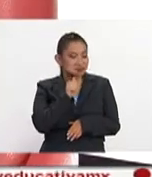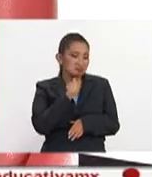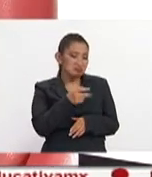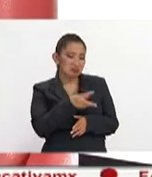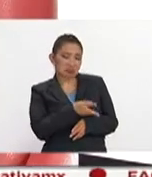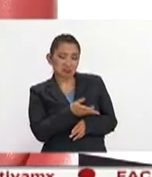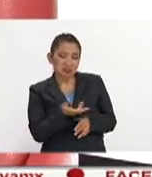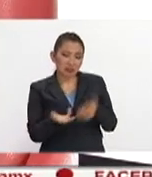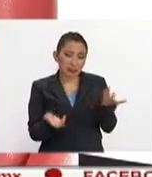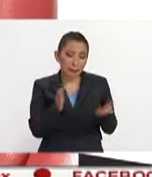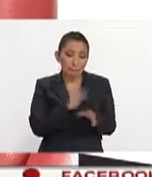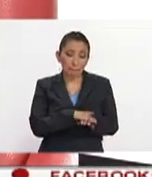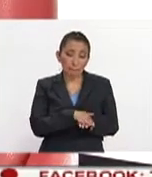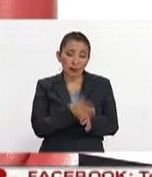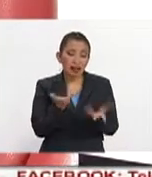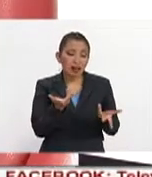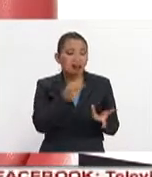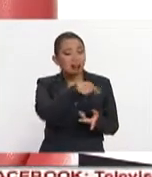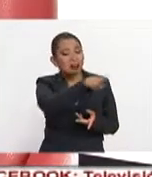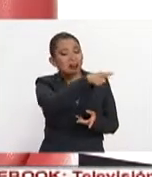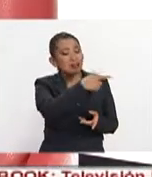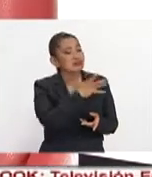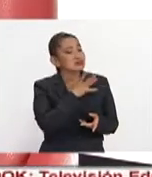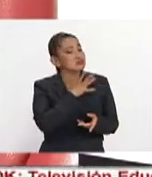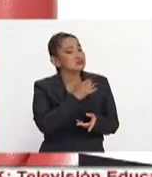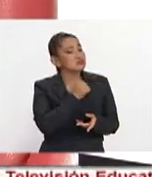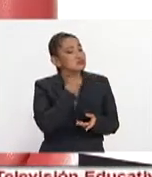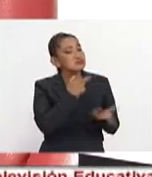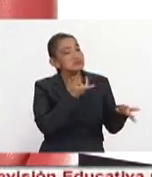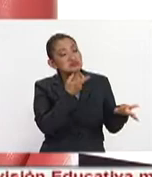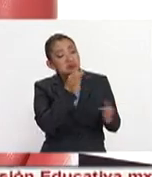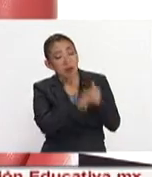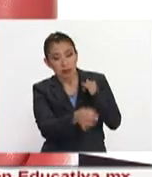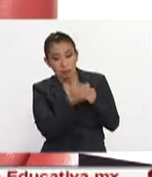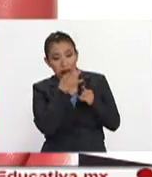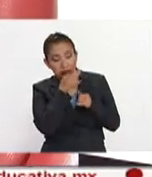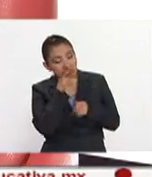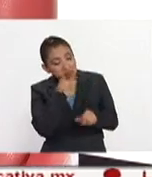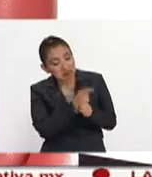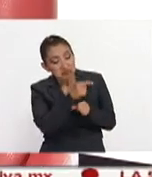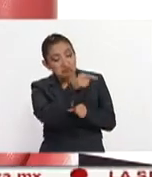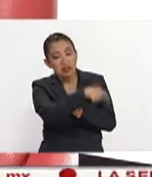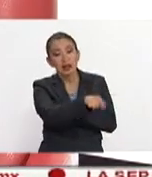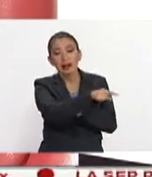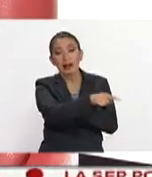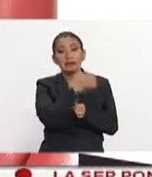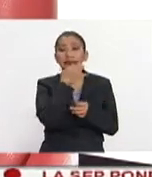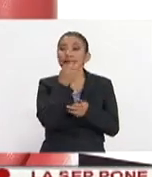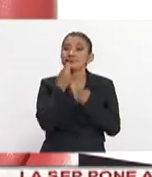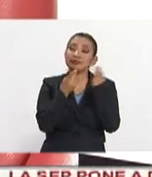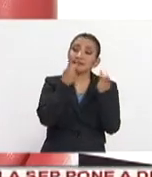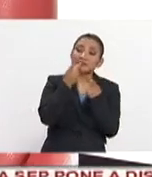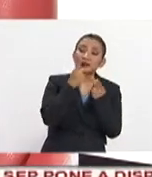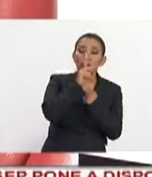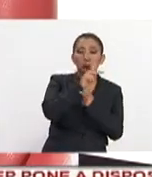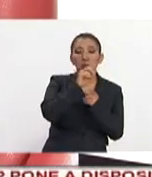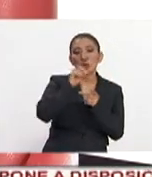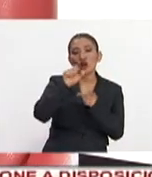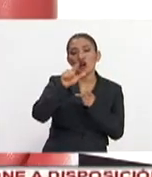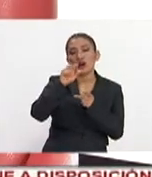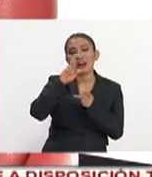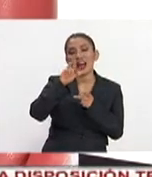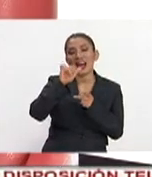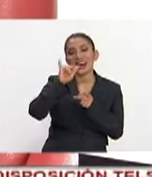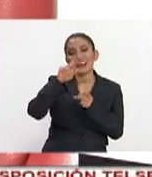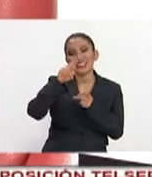más sobre qué dice el Congreso, ¿no? Lo último que vimos fueron unas declaraciones de Paul Ryan, el presidente de la